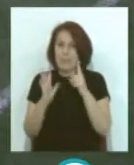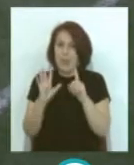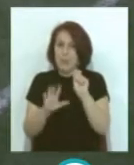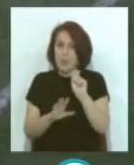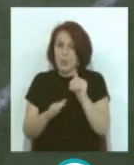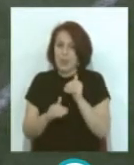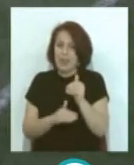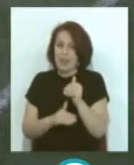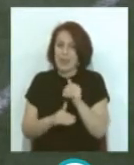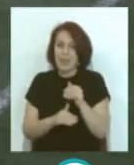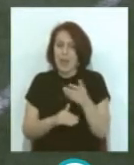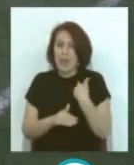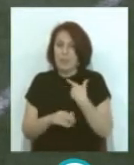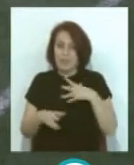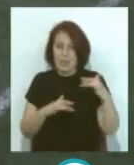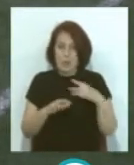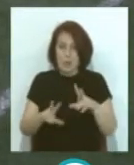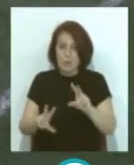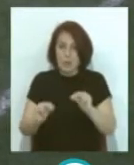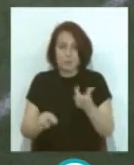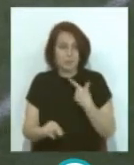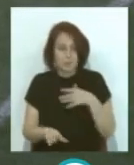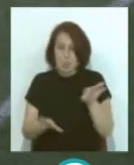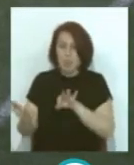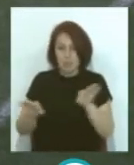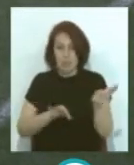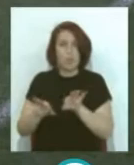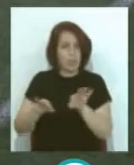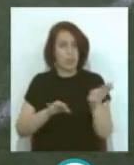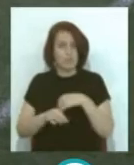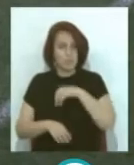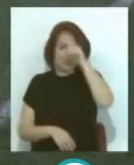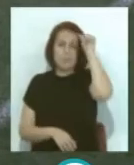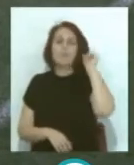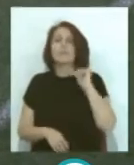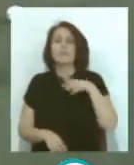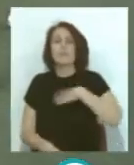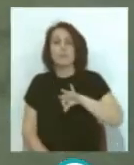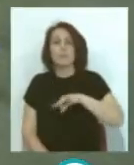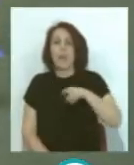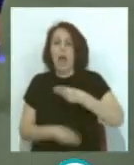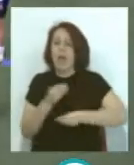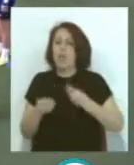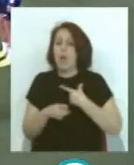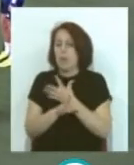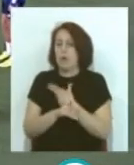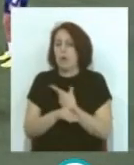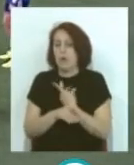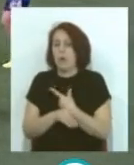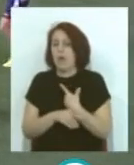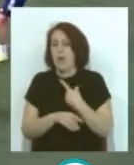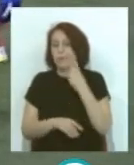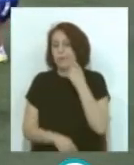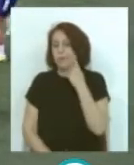para el 90 reglamentario. Y son opciones que baraja Cervera, que hacen también que los jugadores más habituales no